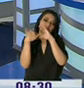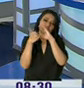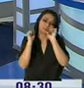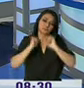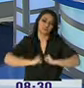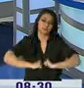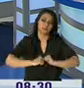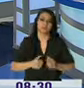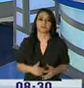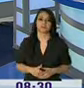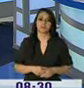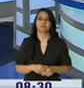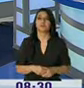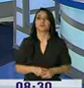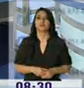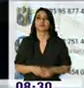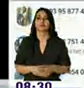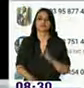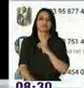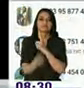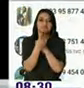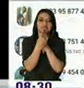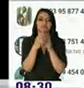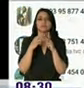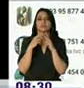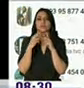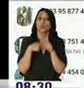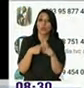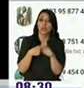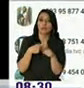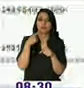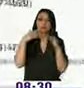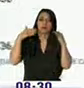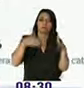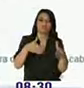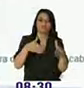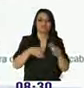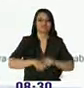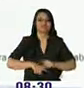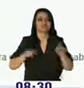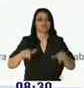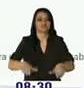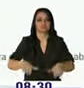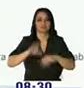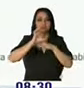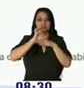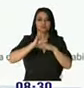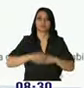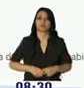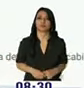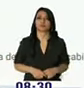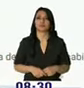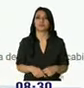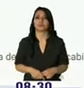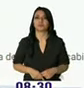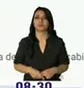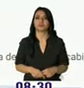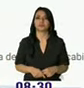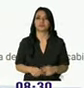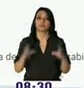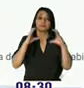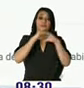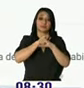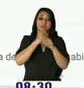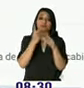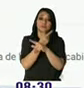nos indica, mensajes urgentes en favor de una colectividad distinta, por favor. Aquí nos dicen, en las noches es muy peligroso,